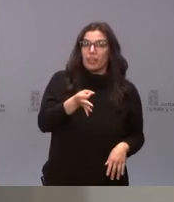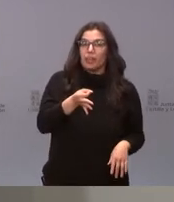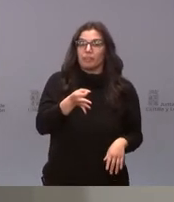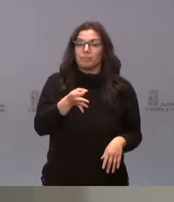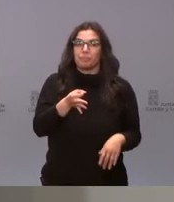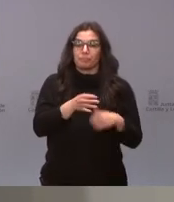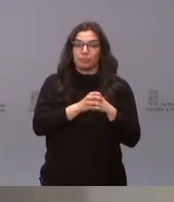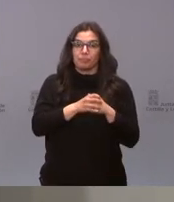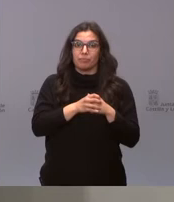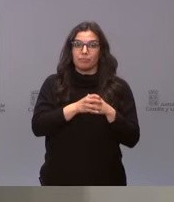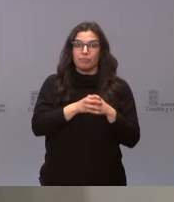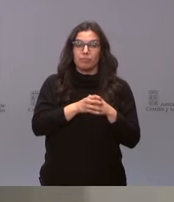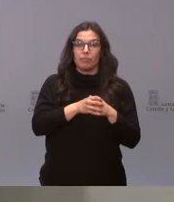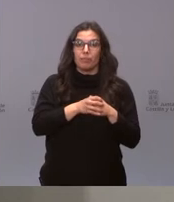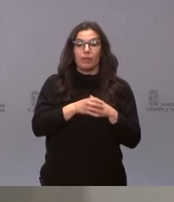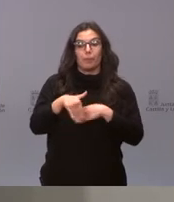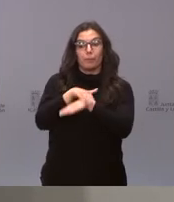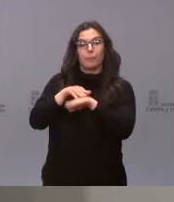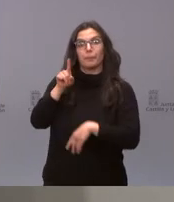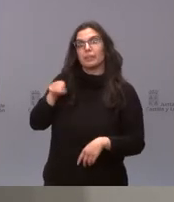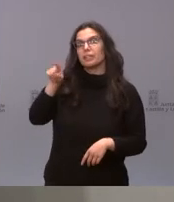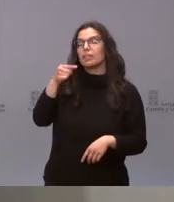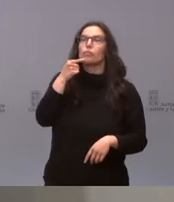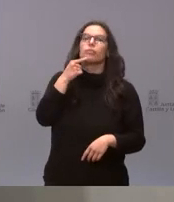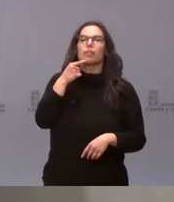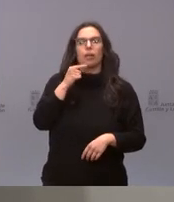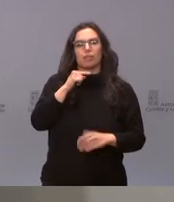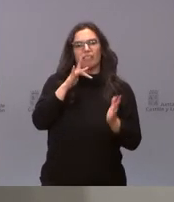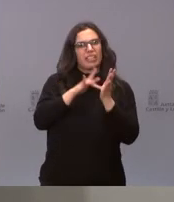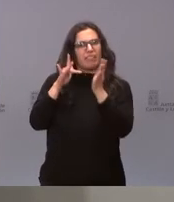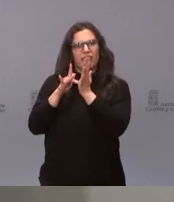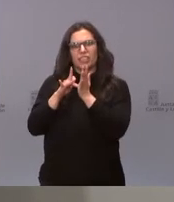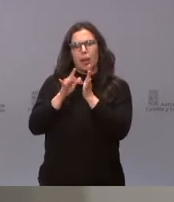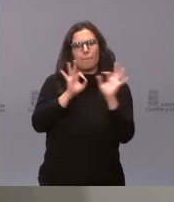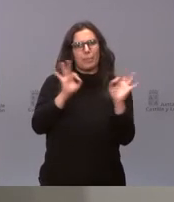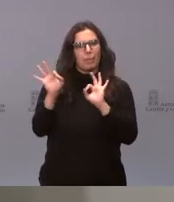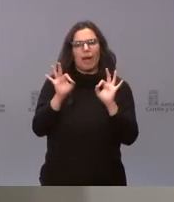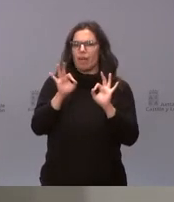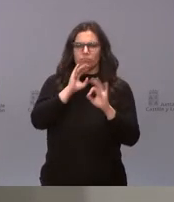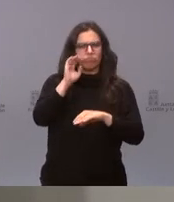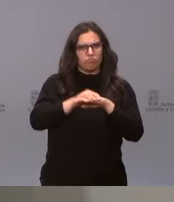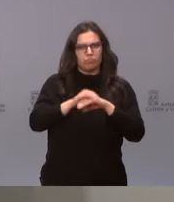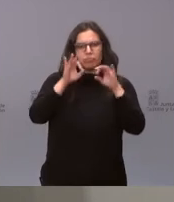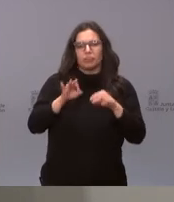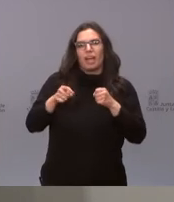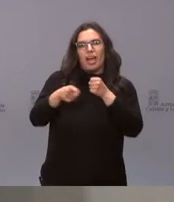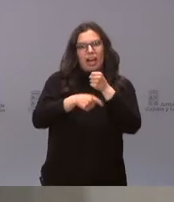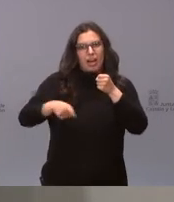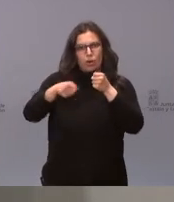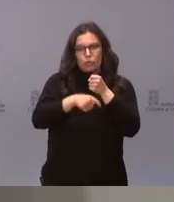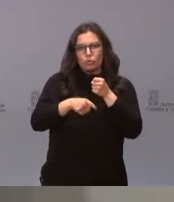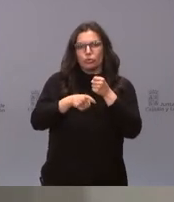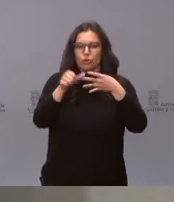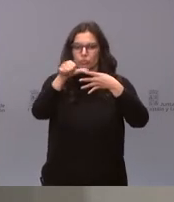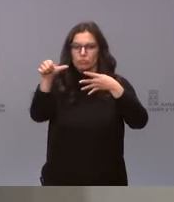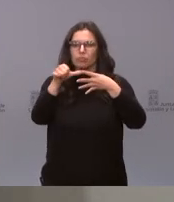bueno nos garantizan desde el ministerio que el calendario se va a conseguir que a primeros de agosto vamos a poder tener